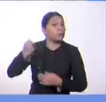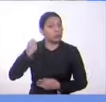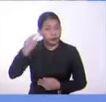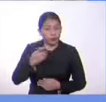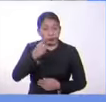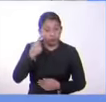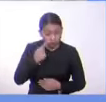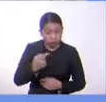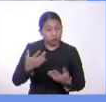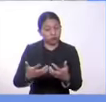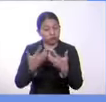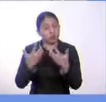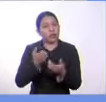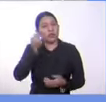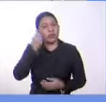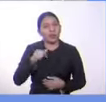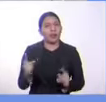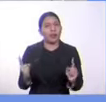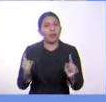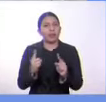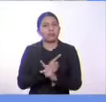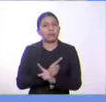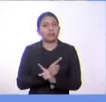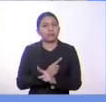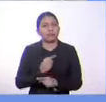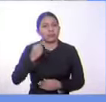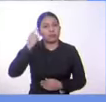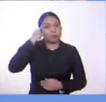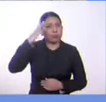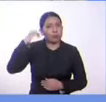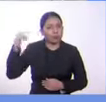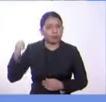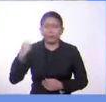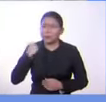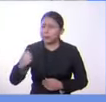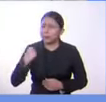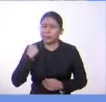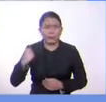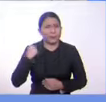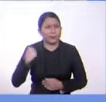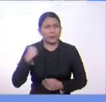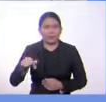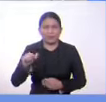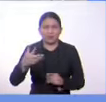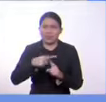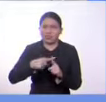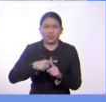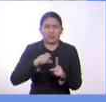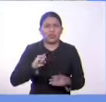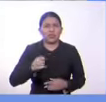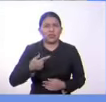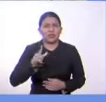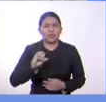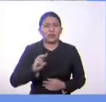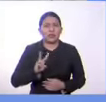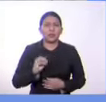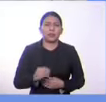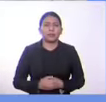entender esta transformación política tan importante en la segunda mitad del siglo XX. Hay